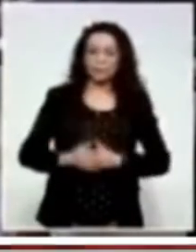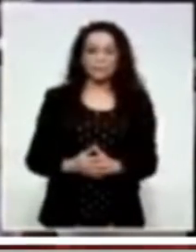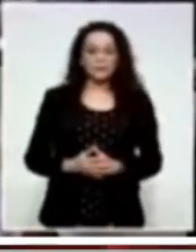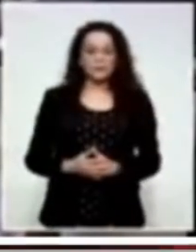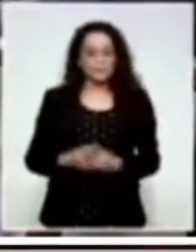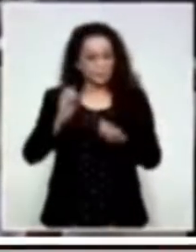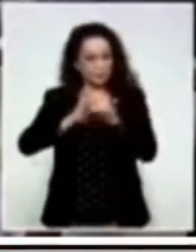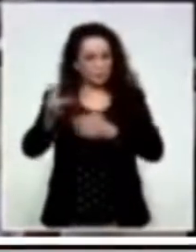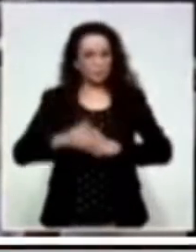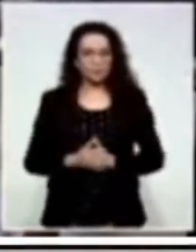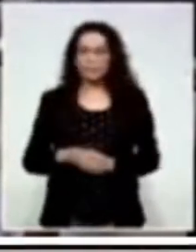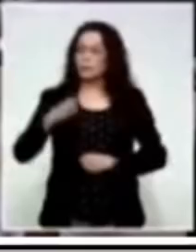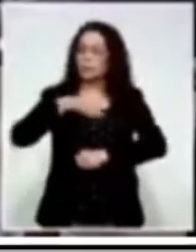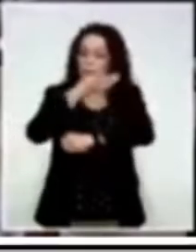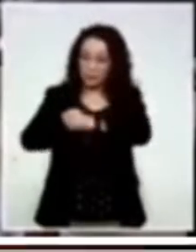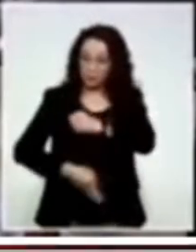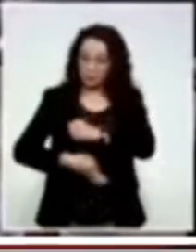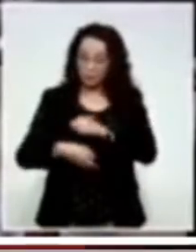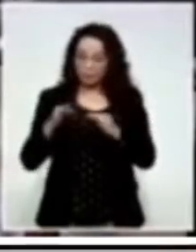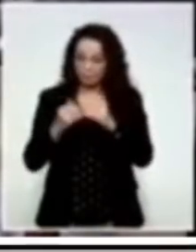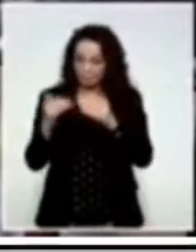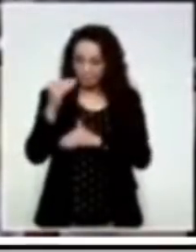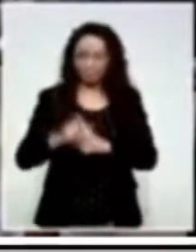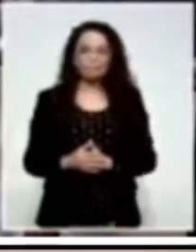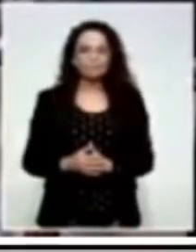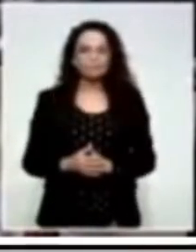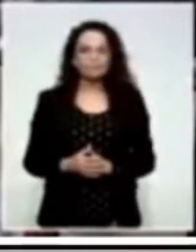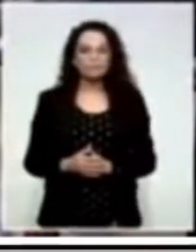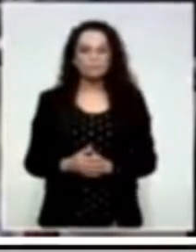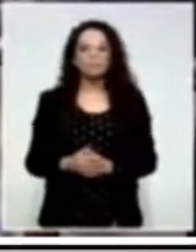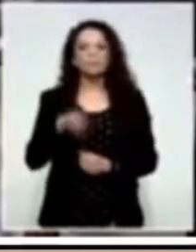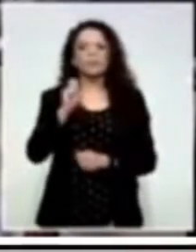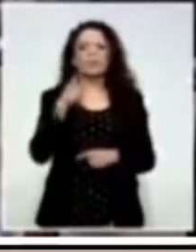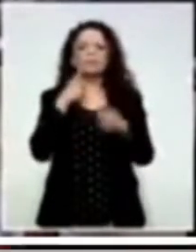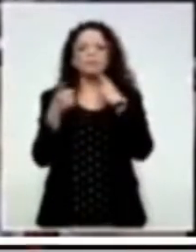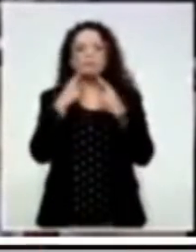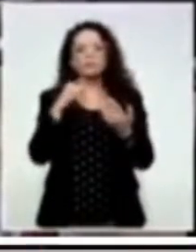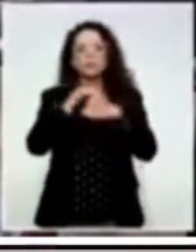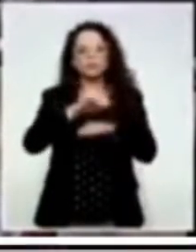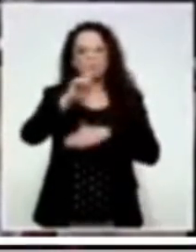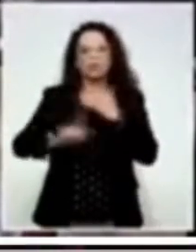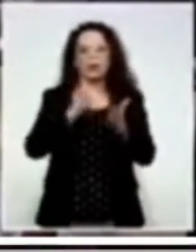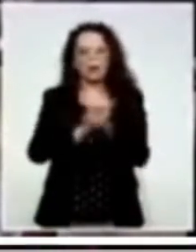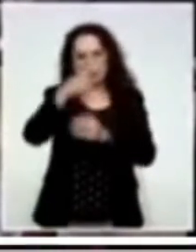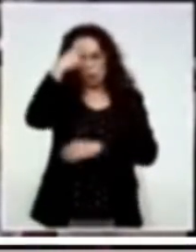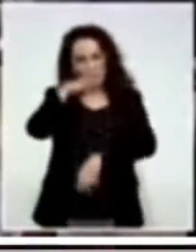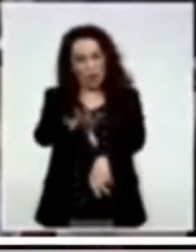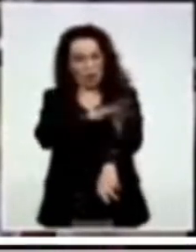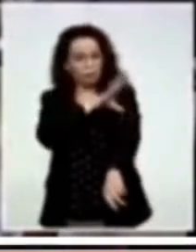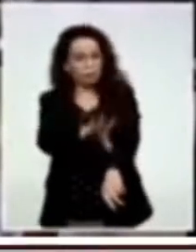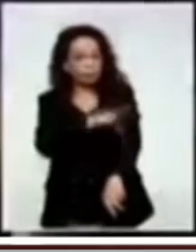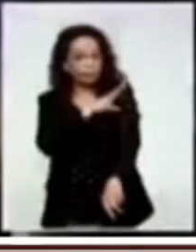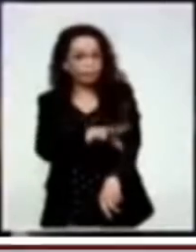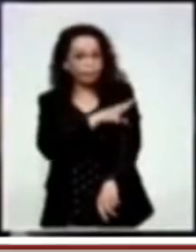Gracias. ¿Qué tal? Buenas tardes, ministro. Buenas tardes. En el marco de la discusión de la Ley de Industria Eléctrica, ¿tuvo conocimiento